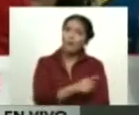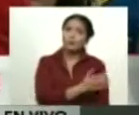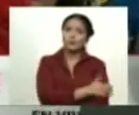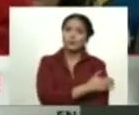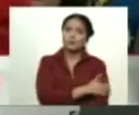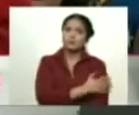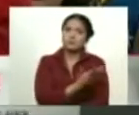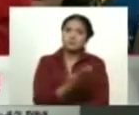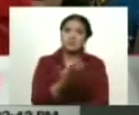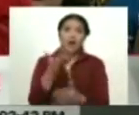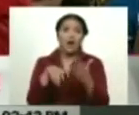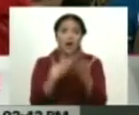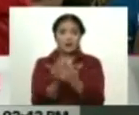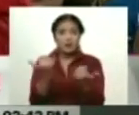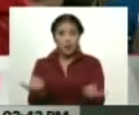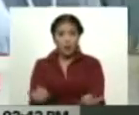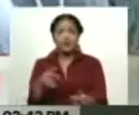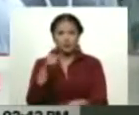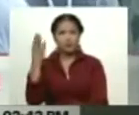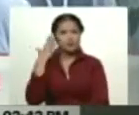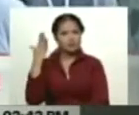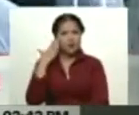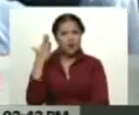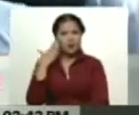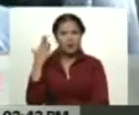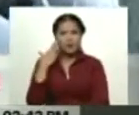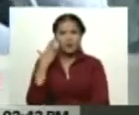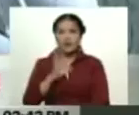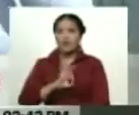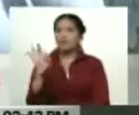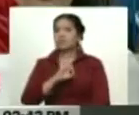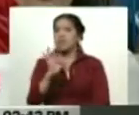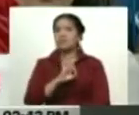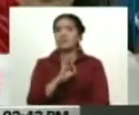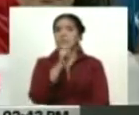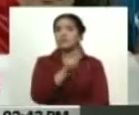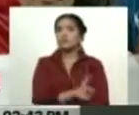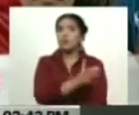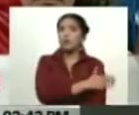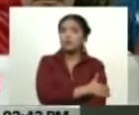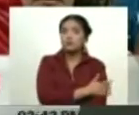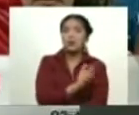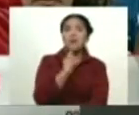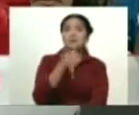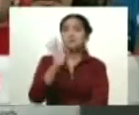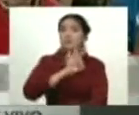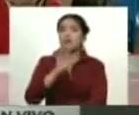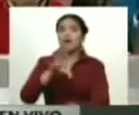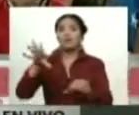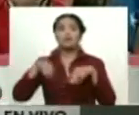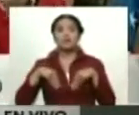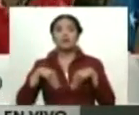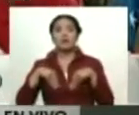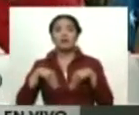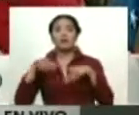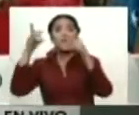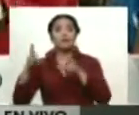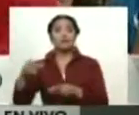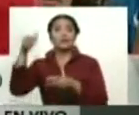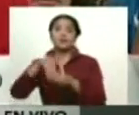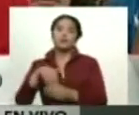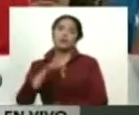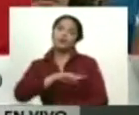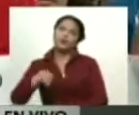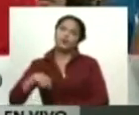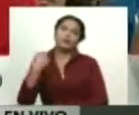altura, Madeleine, debes saber tú que ningún vocero de la oposición ha dicho que va a reconocer los resultados de las elecciones. Lo